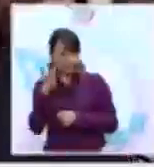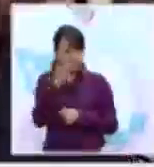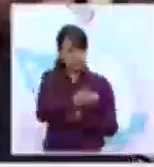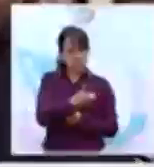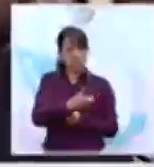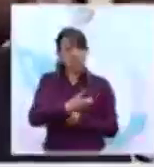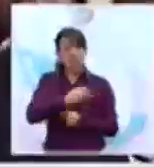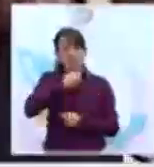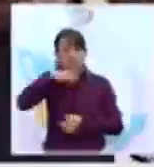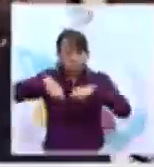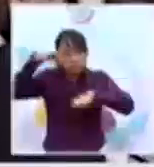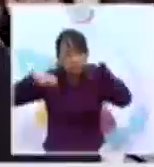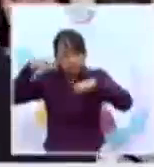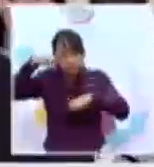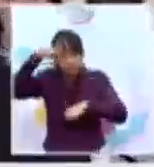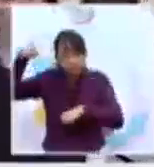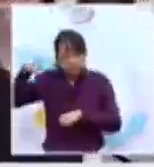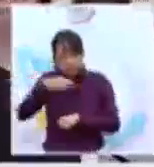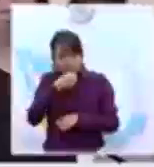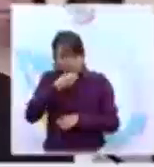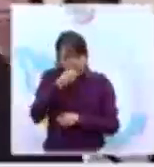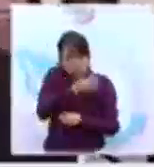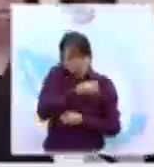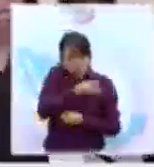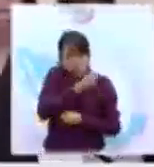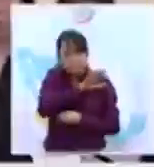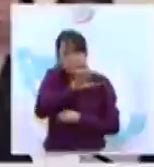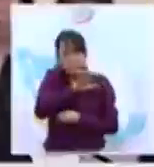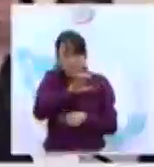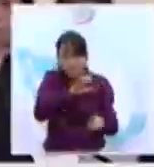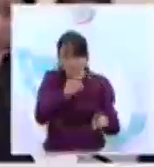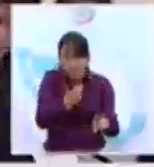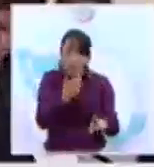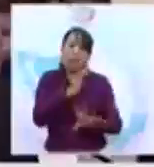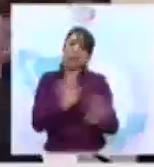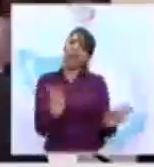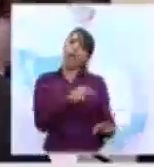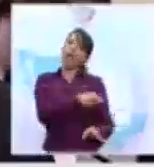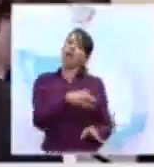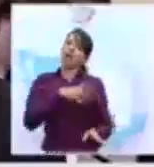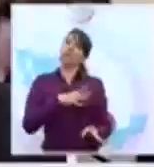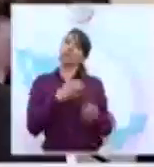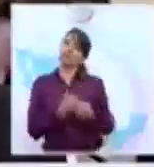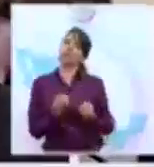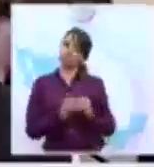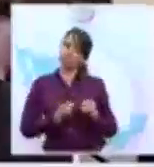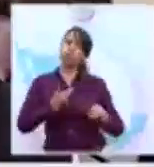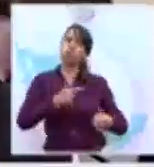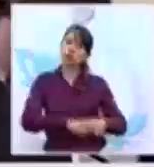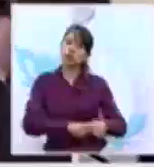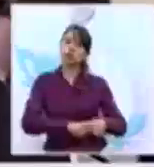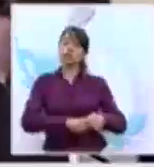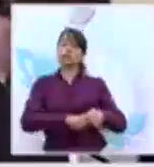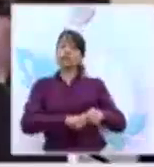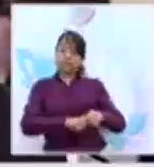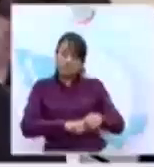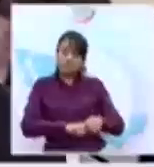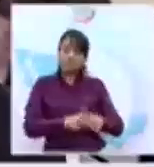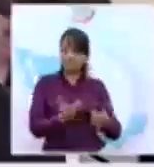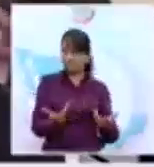a contar como que tienen acceso a seguridad social, ¿no? Que es donde hay mayor carencia, es donde por eso no avanza